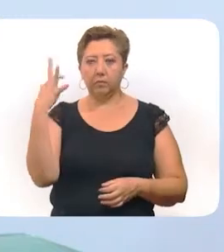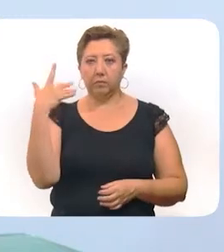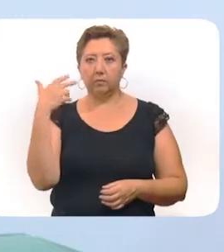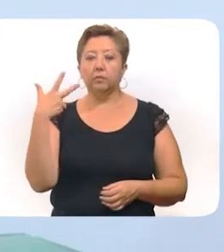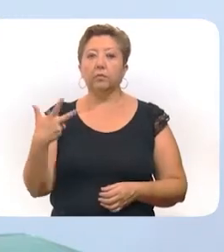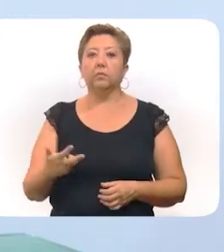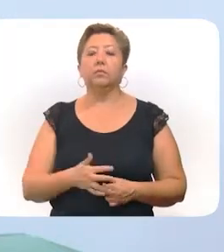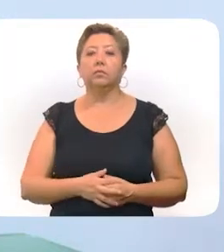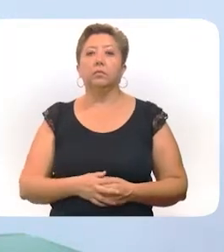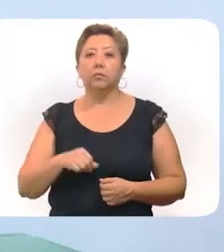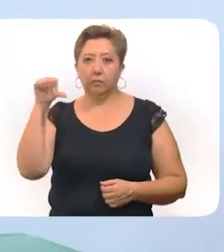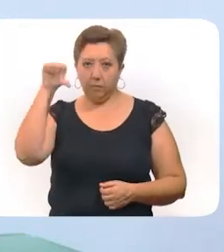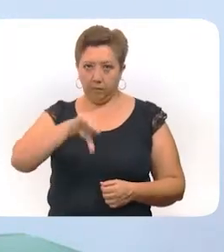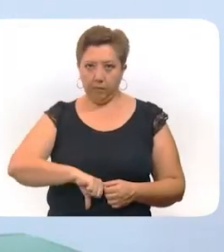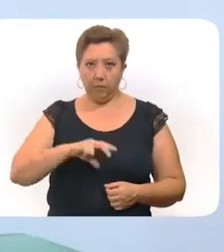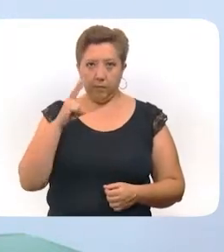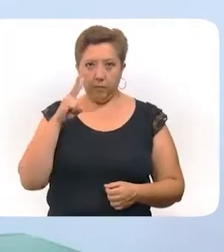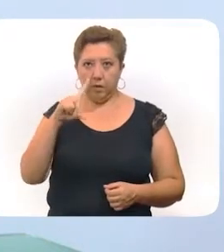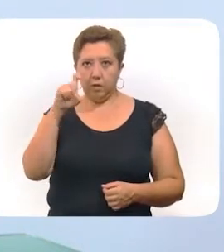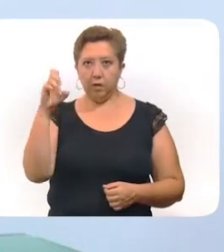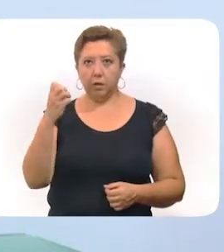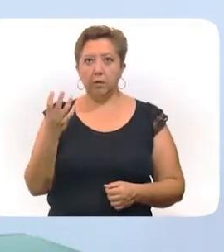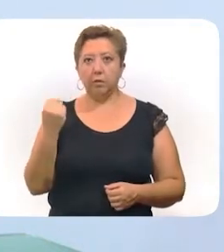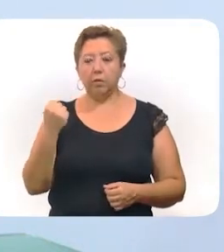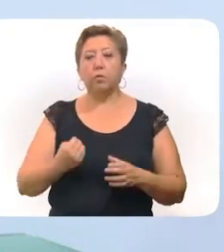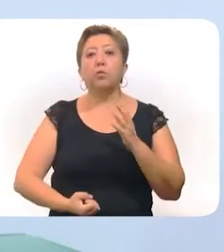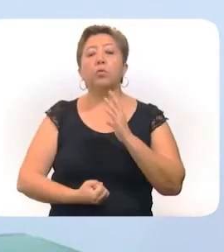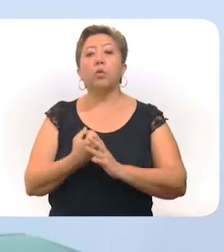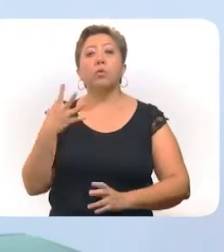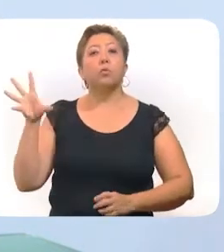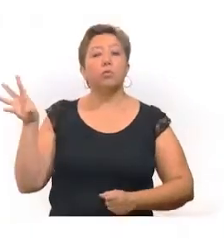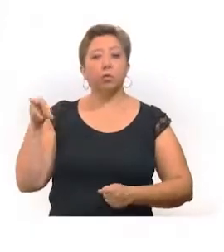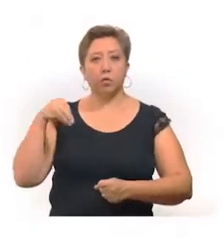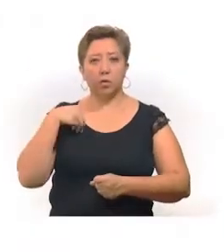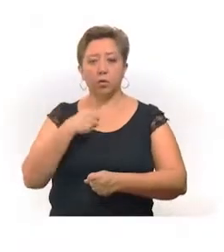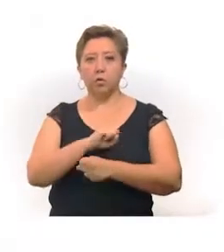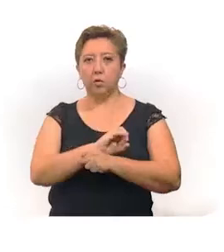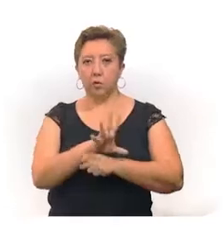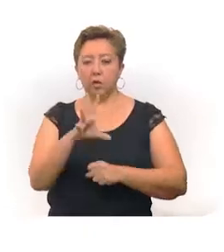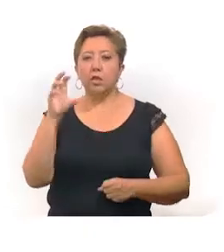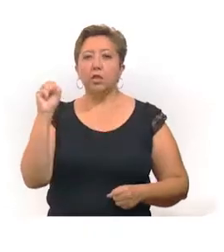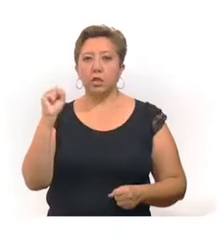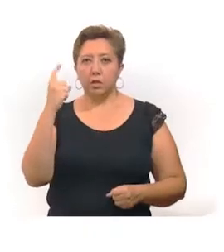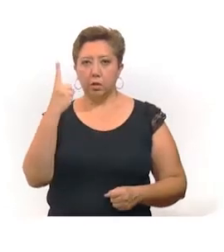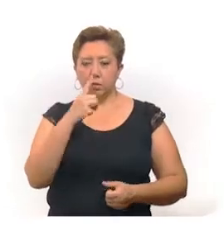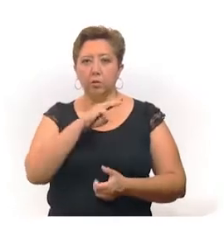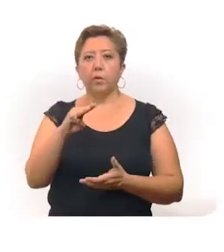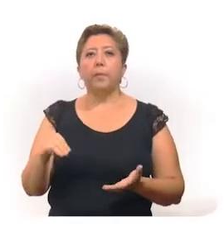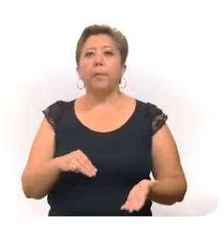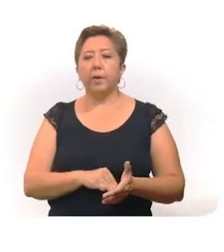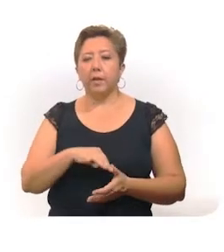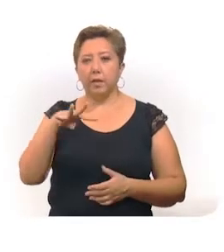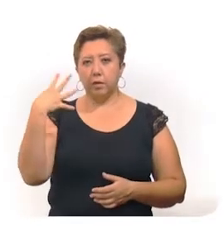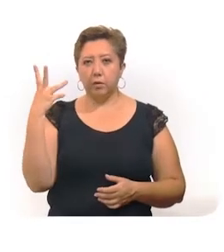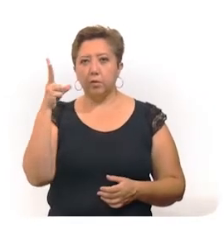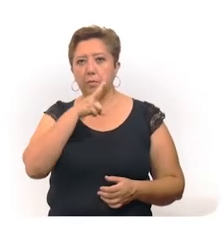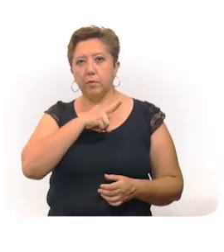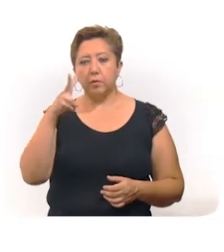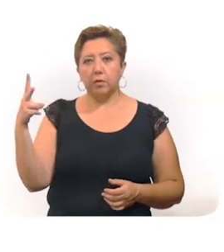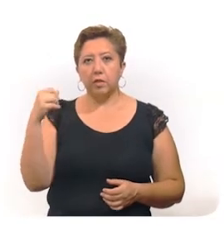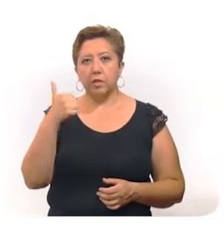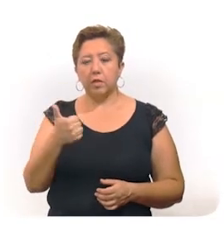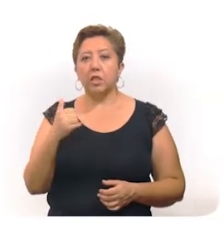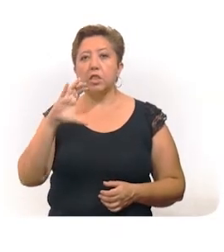29.358. Hoy se detectaron 109 nuevos contagios de coronavirus, 61 en Mérida, 14 en Valladolid, 6